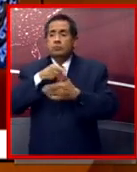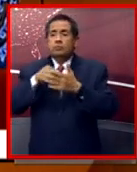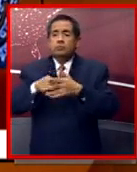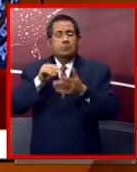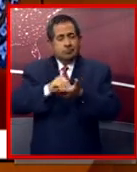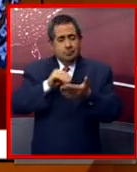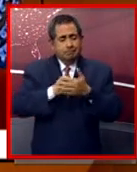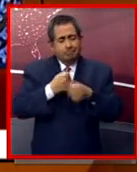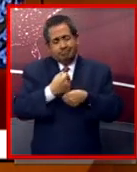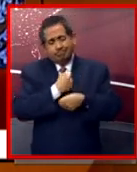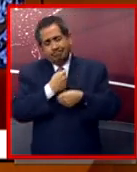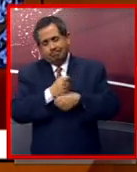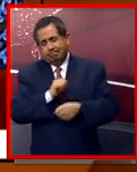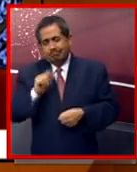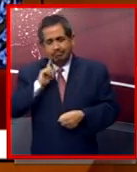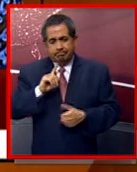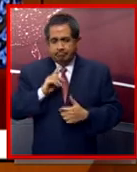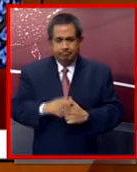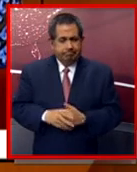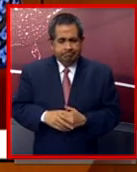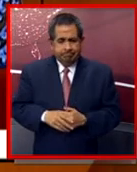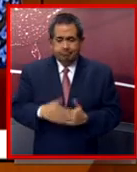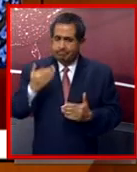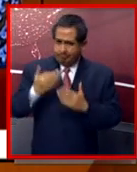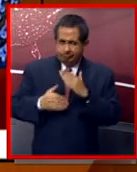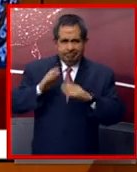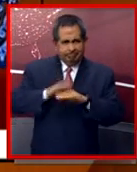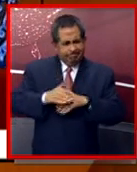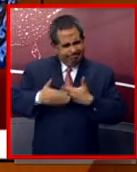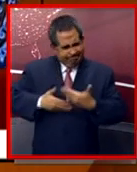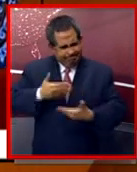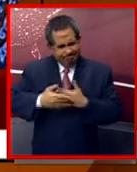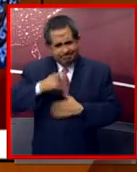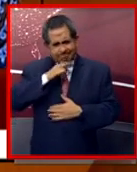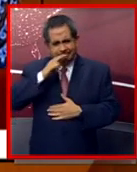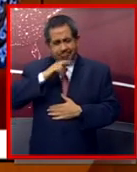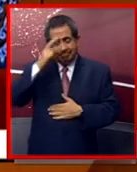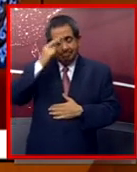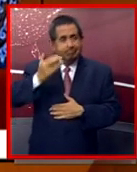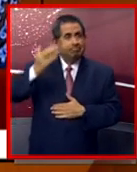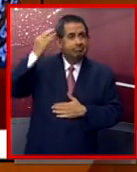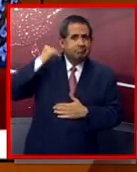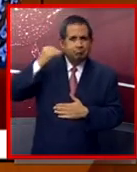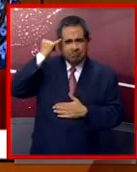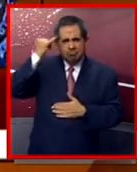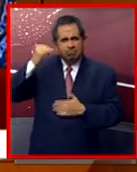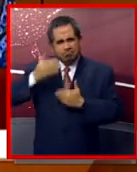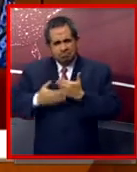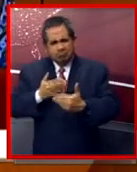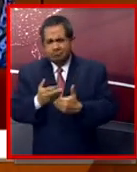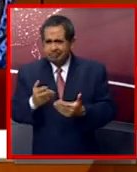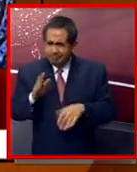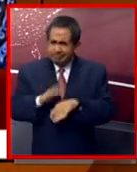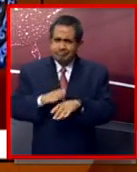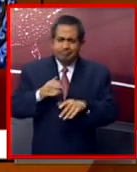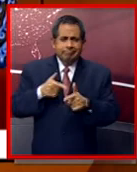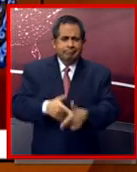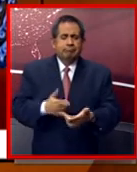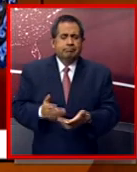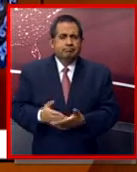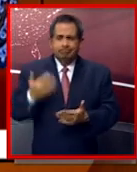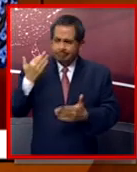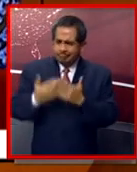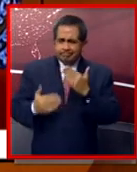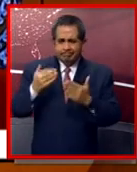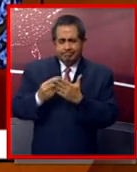sociales. Me parece que no hemos caminado a la velocidad que nuestras antecesoras imaginaron, porque la asignatura